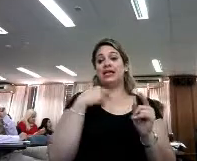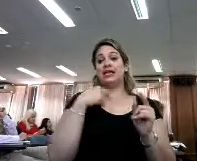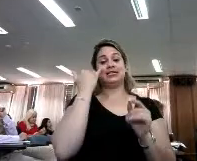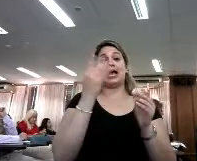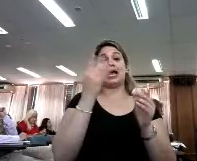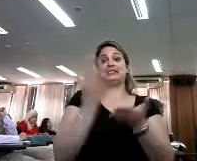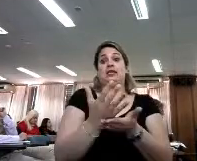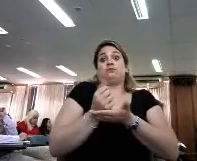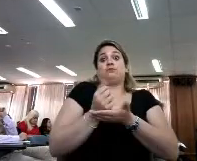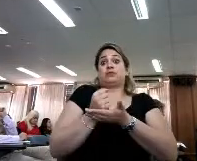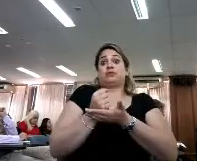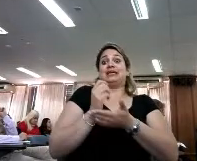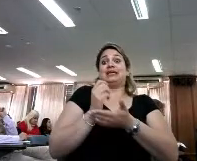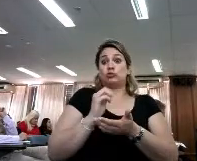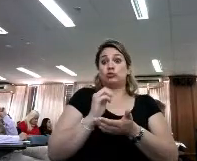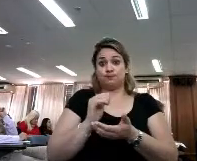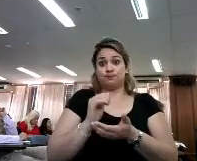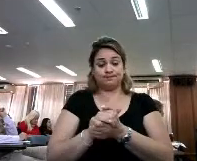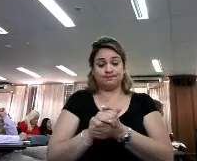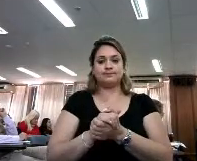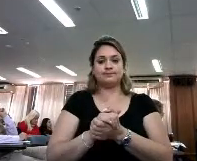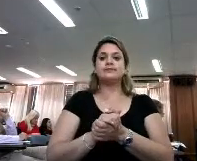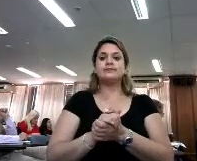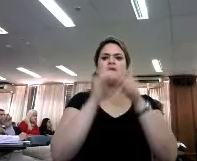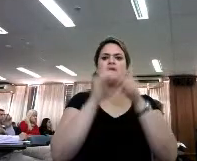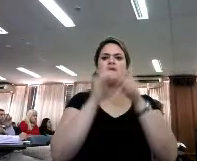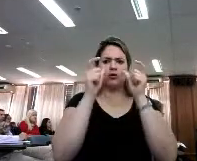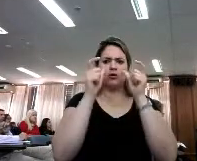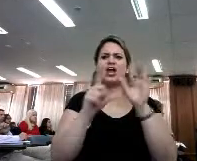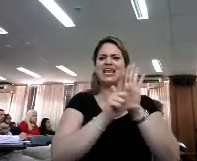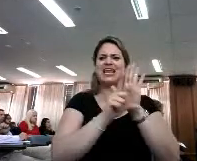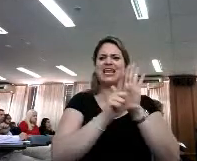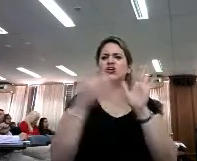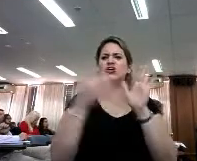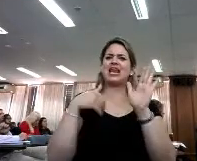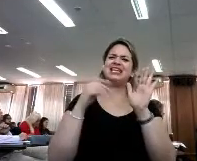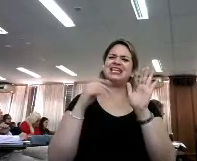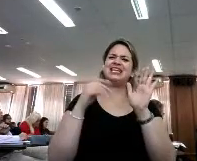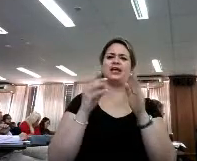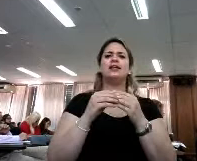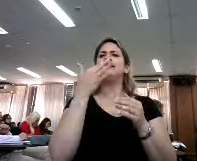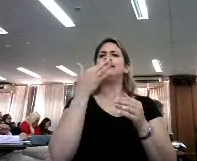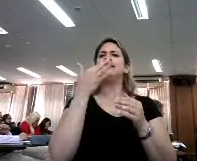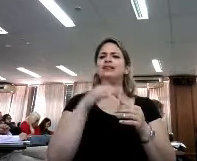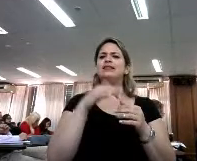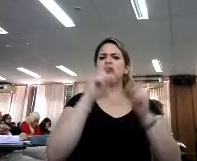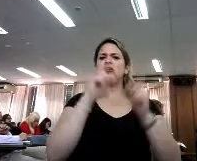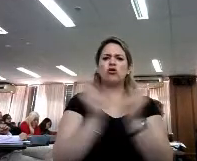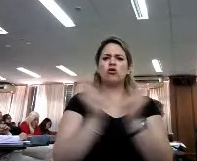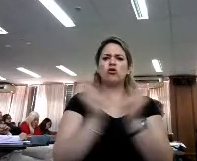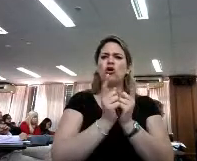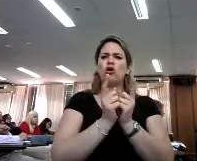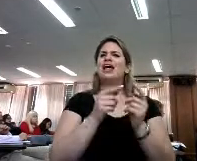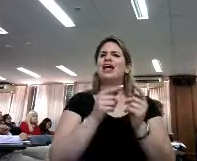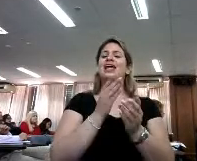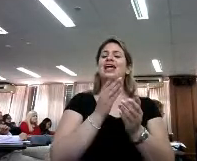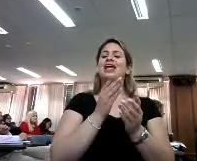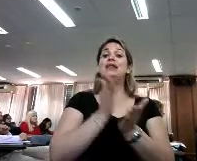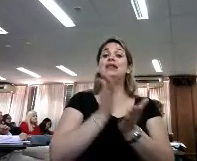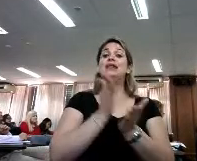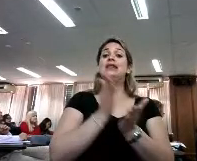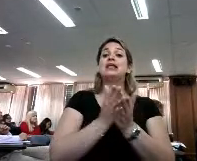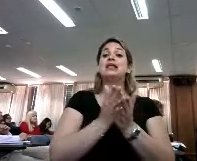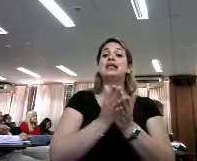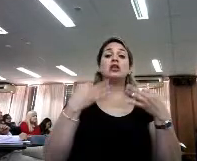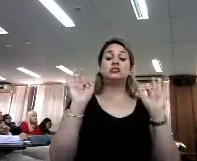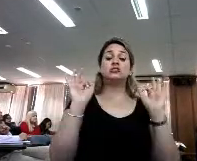adquirió. Estuve revisando otra vez la legislación argentina y entiendo que es muy corta en materia de limitaciones y excepciones, pero la